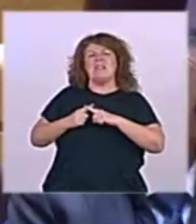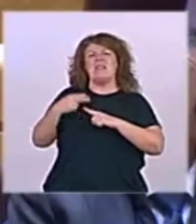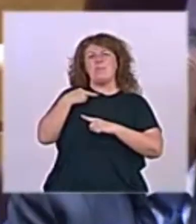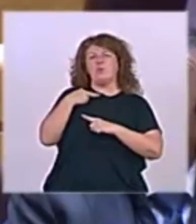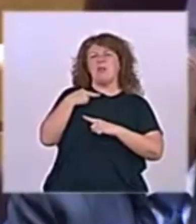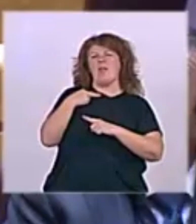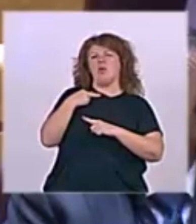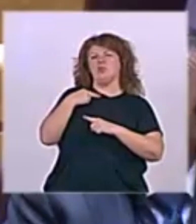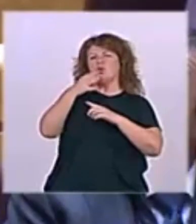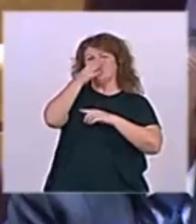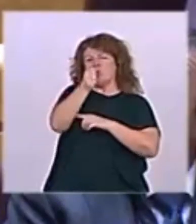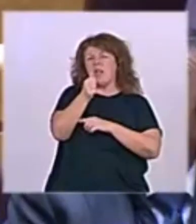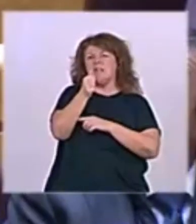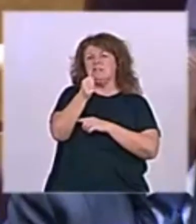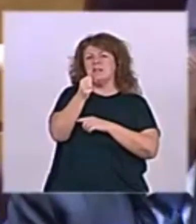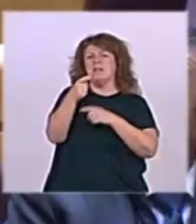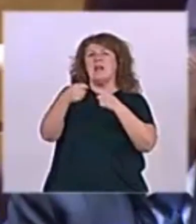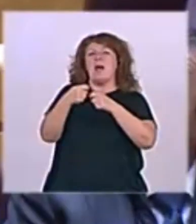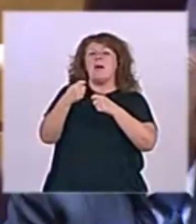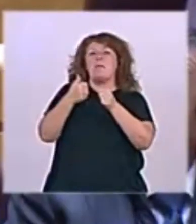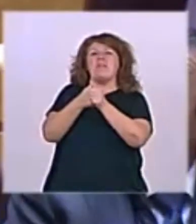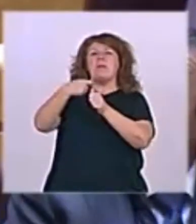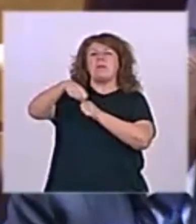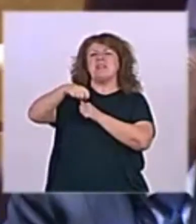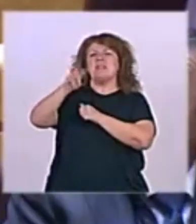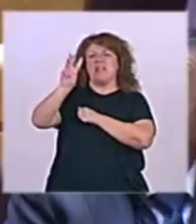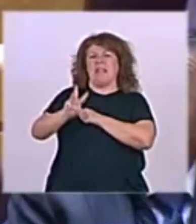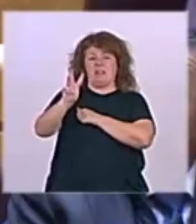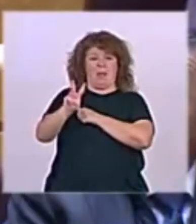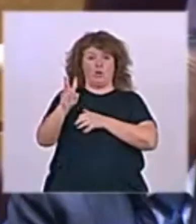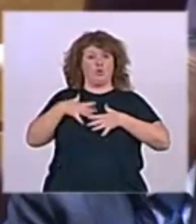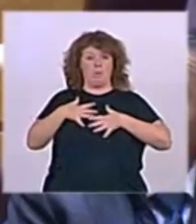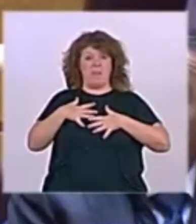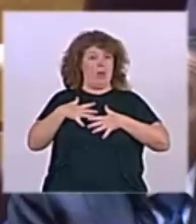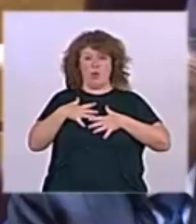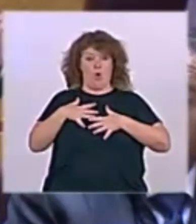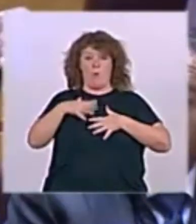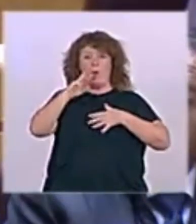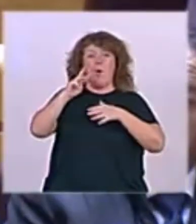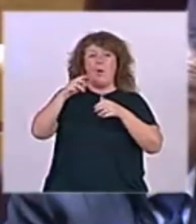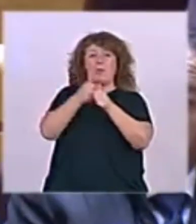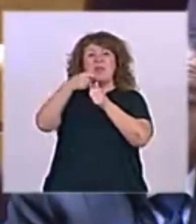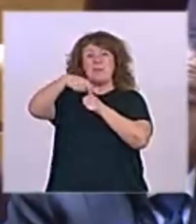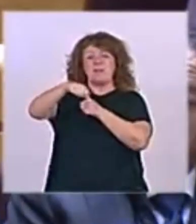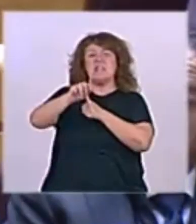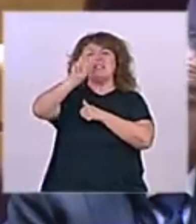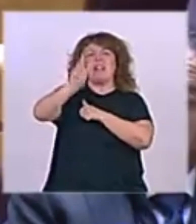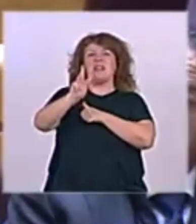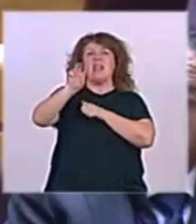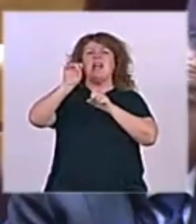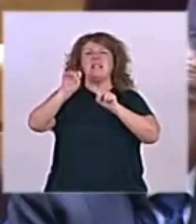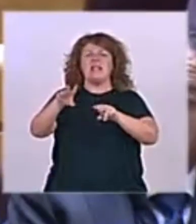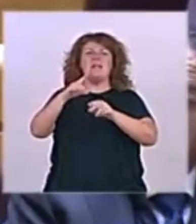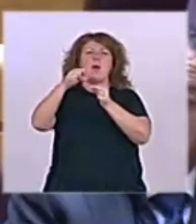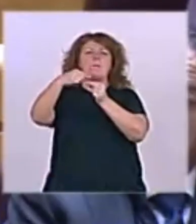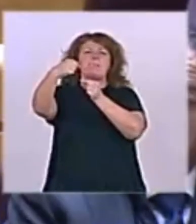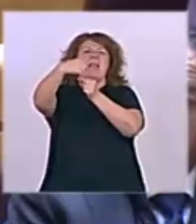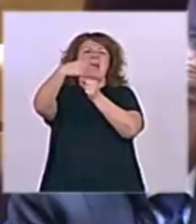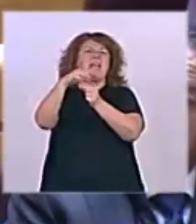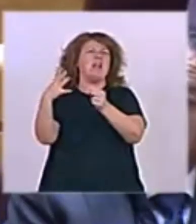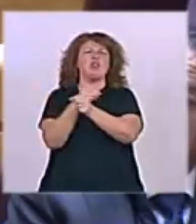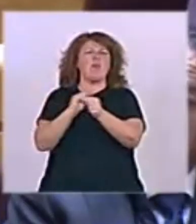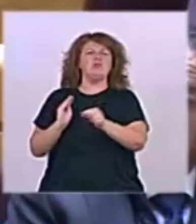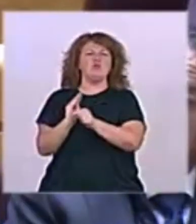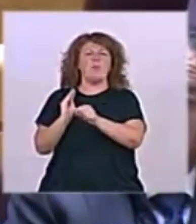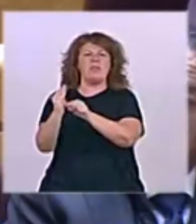¿Sorprende? No Porque la vicepresidenta De tercera Es el perejil De todas las subvenciones ¿Dónde ha estado? ¿Dónde está? ¿Dónde va a estar? Mire usted,